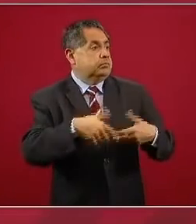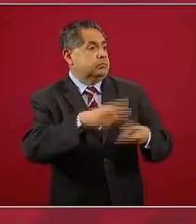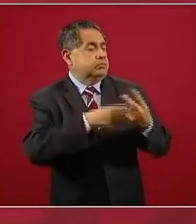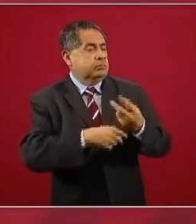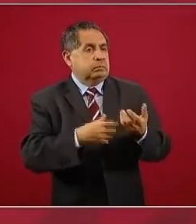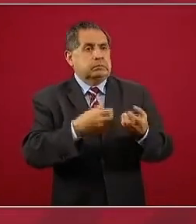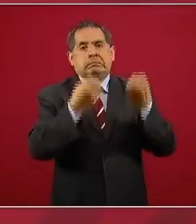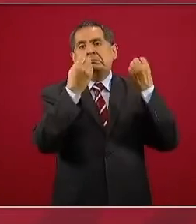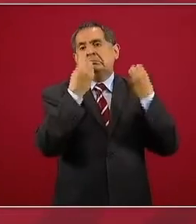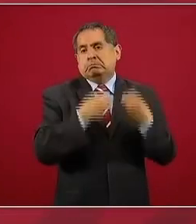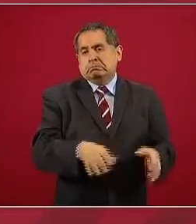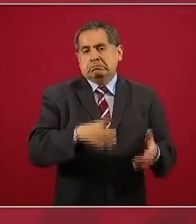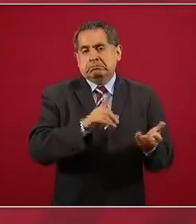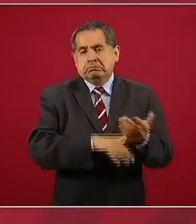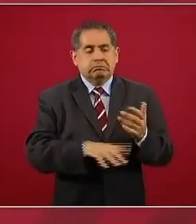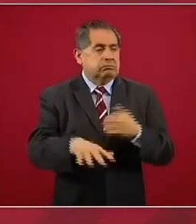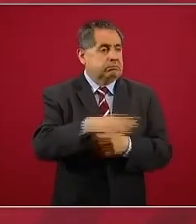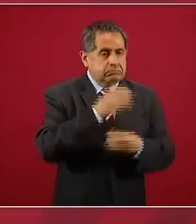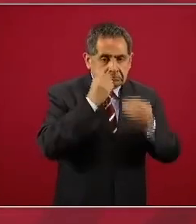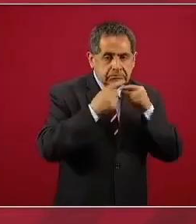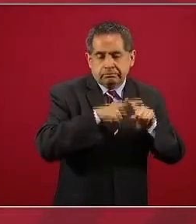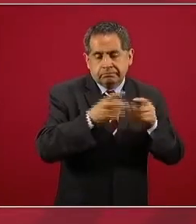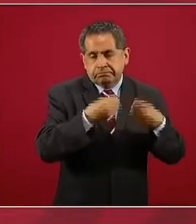de alimentos y de productos.